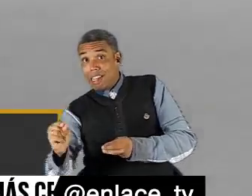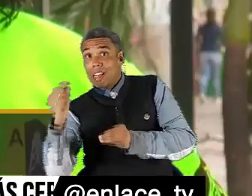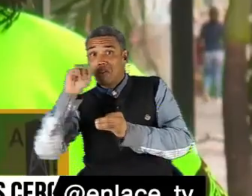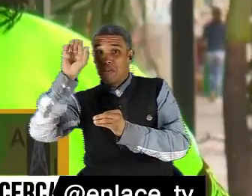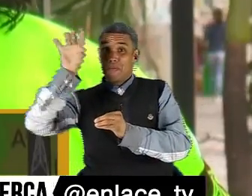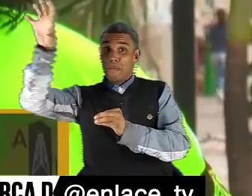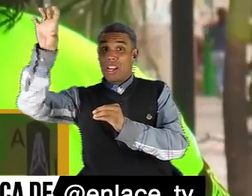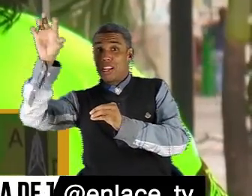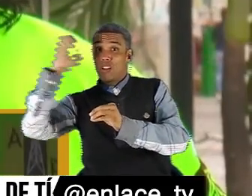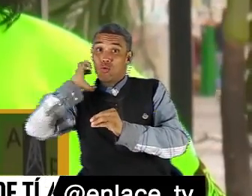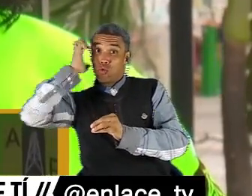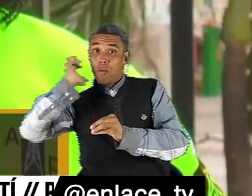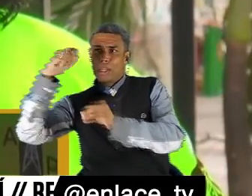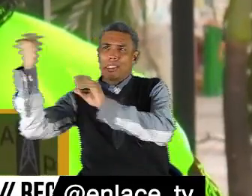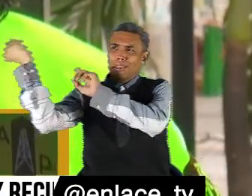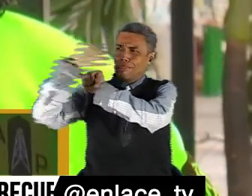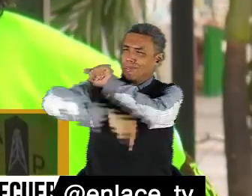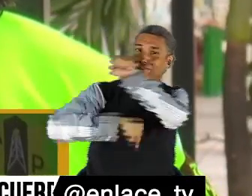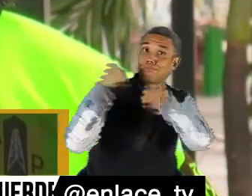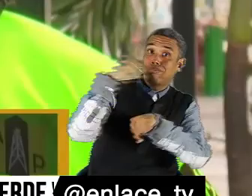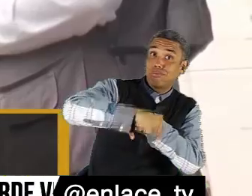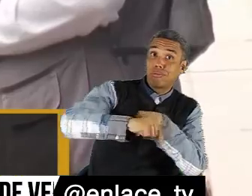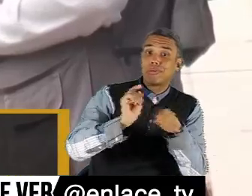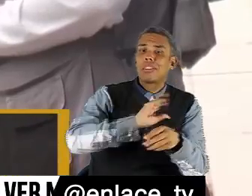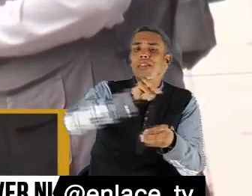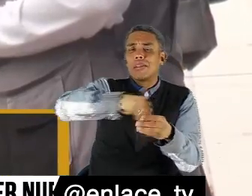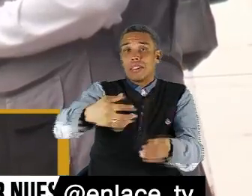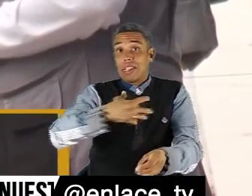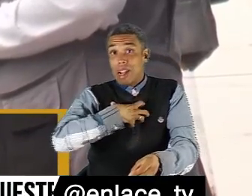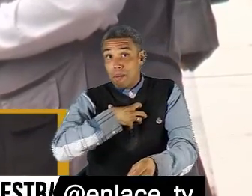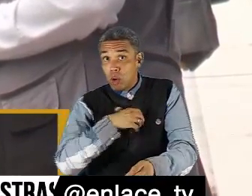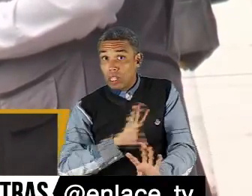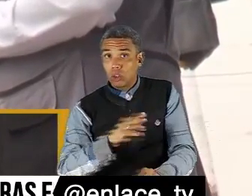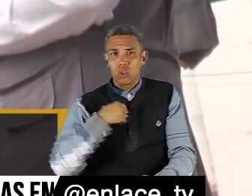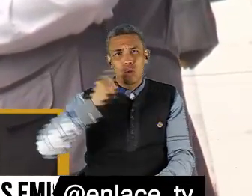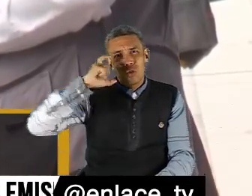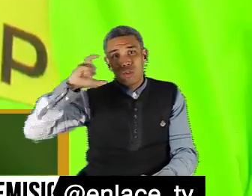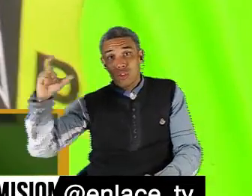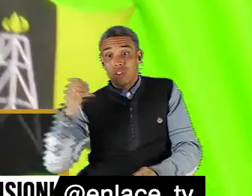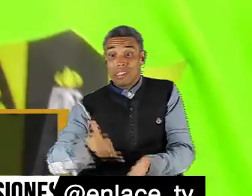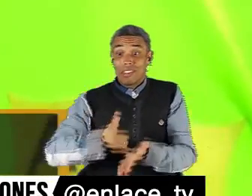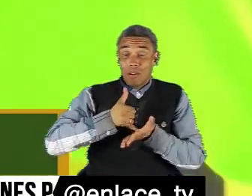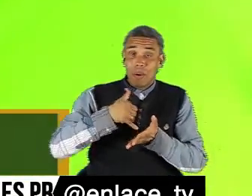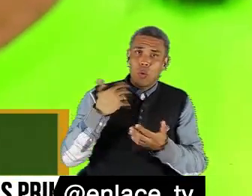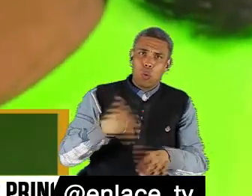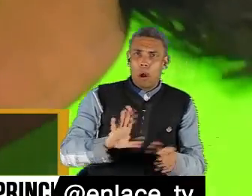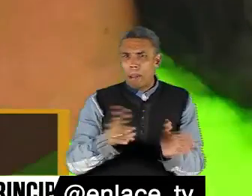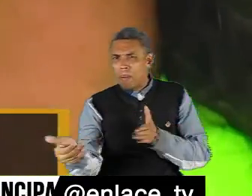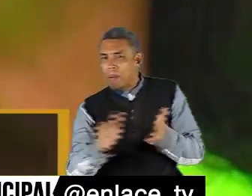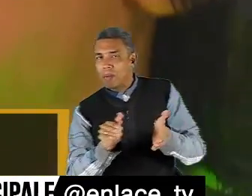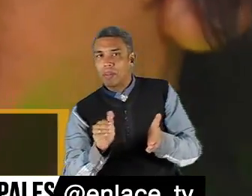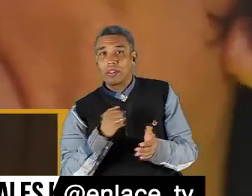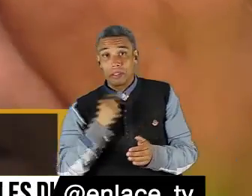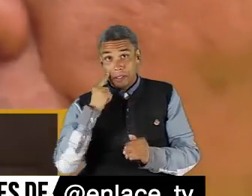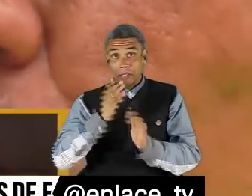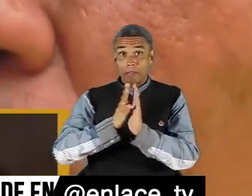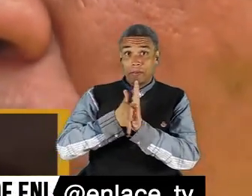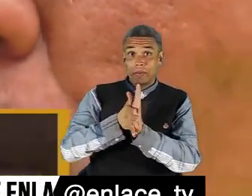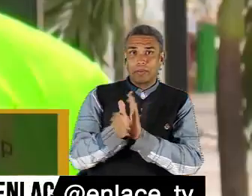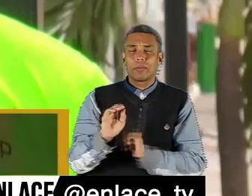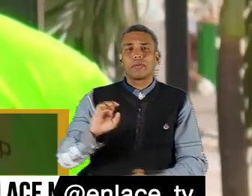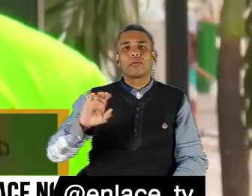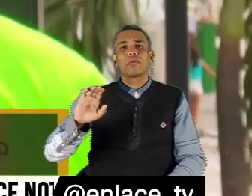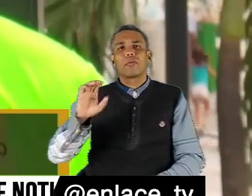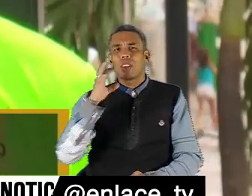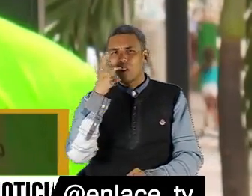Producción Centro y Coca-Cola, un valioso equipo, Coca-Cola en los hexagonales. Entre ellos al Chonto Gaviria, quien dice aprendió su disciplina. Sí, Chonto nos